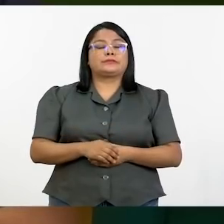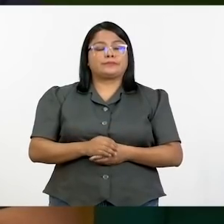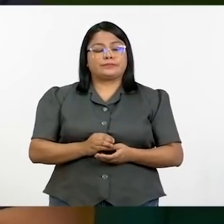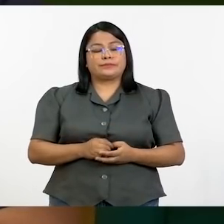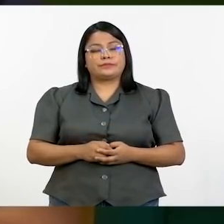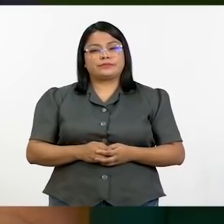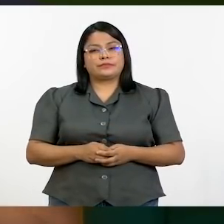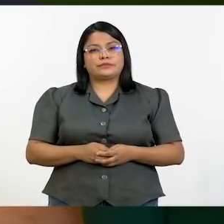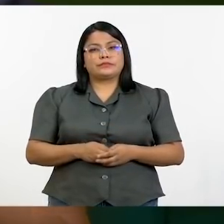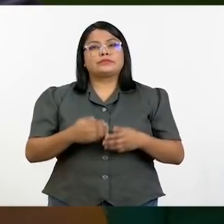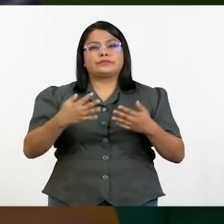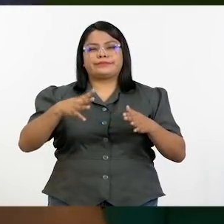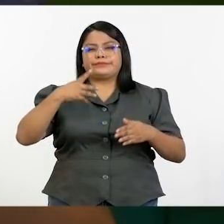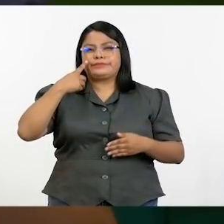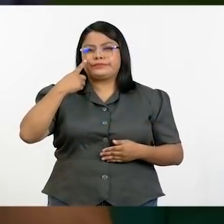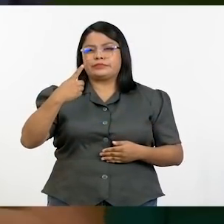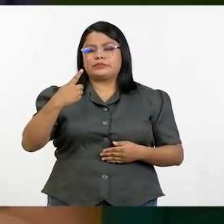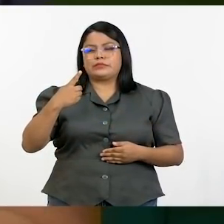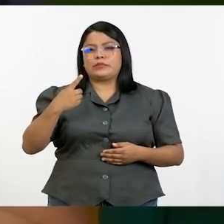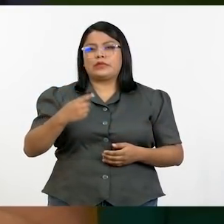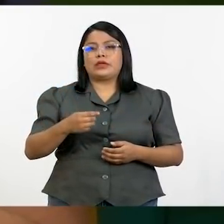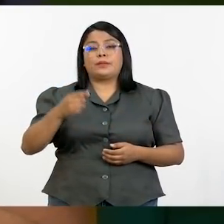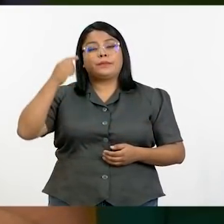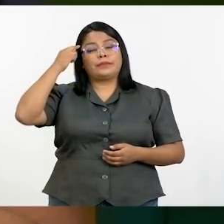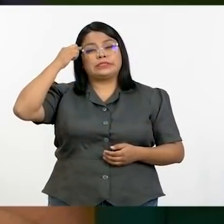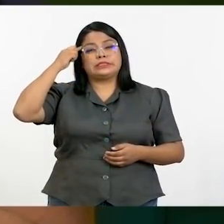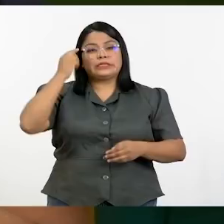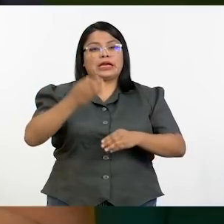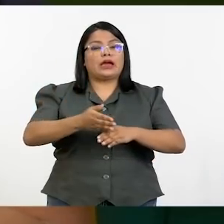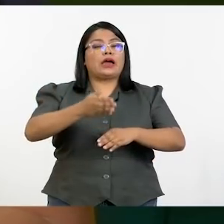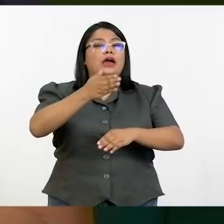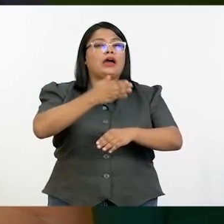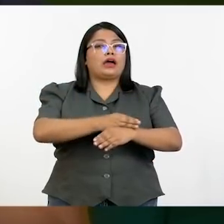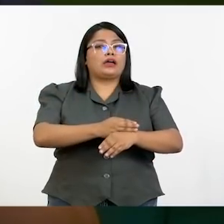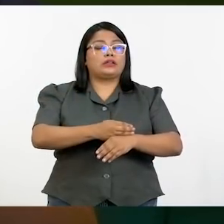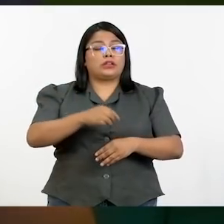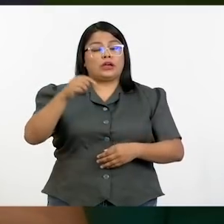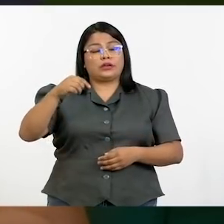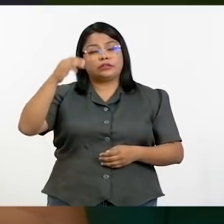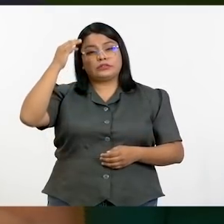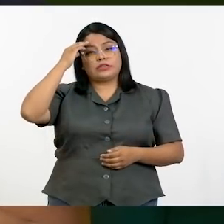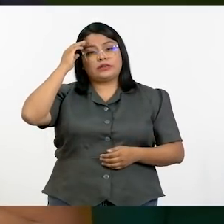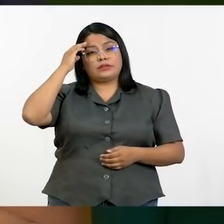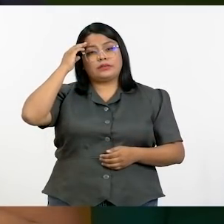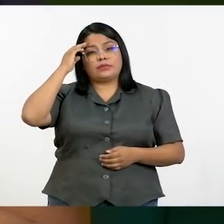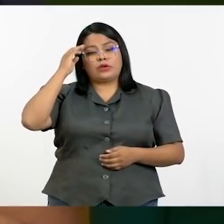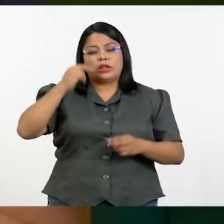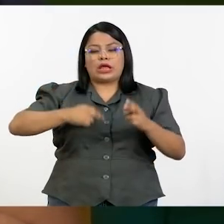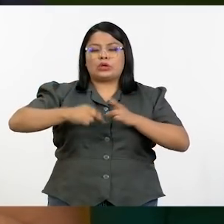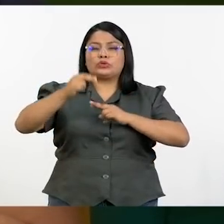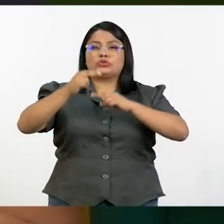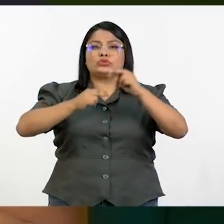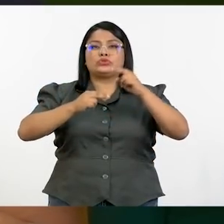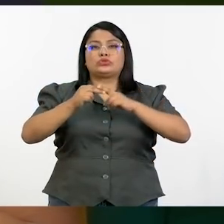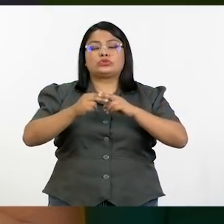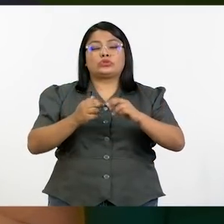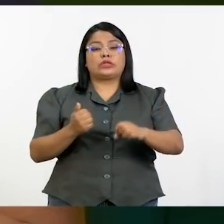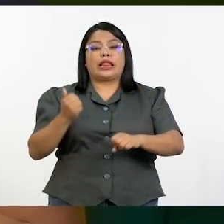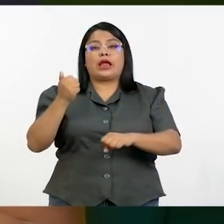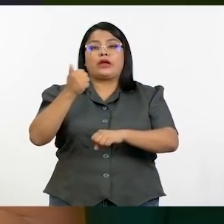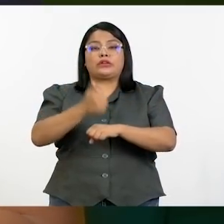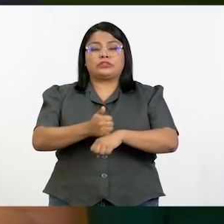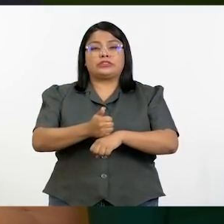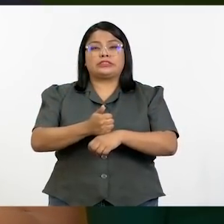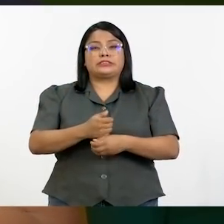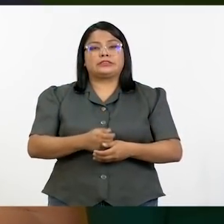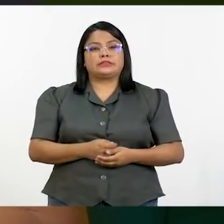cada uno de ellos. Como ya vimos, la etapa de la anticipación, hoy conoceremos la etapa de la construcción y la